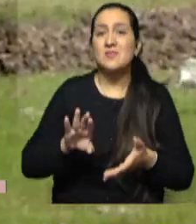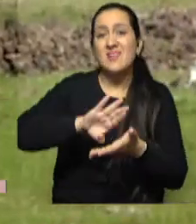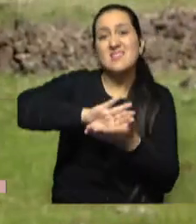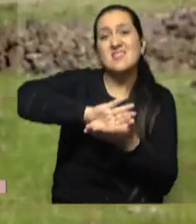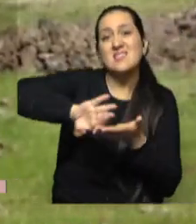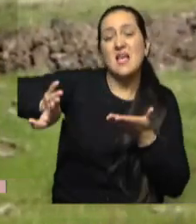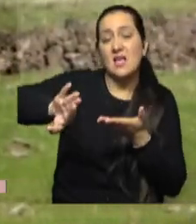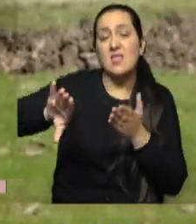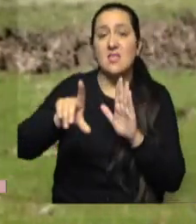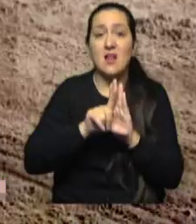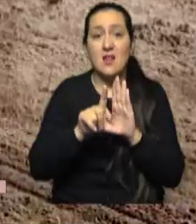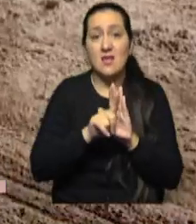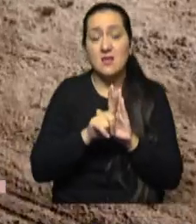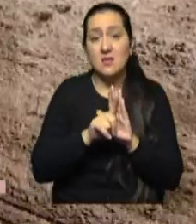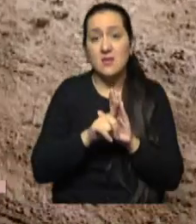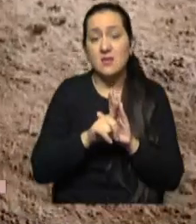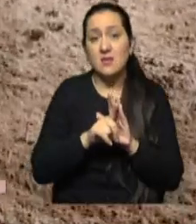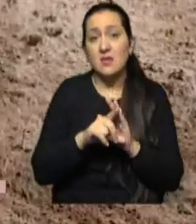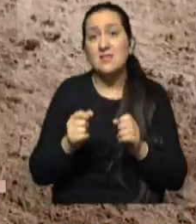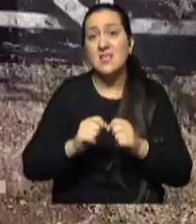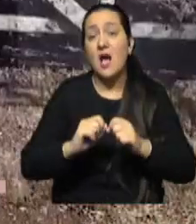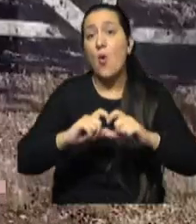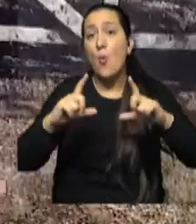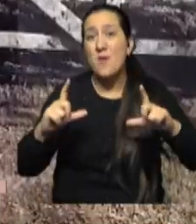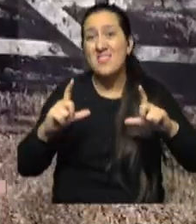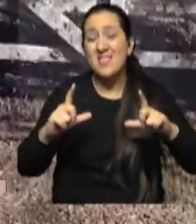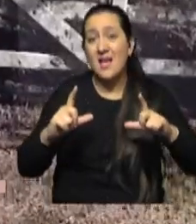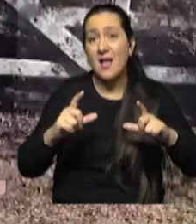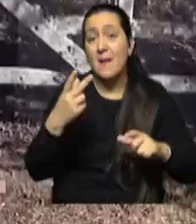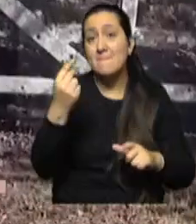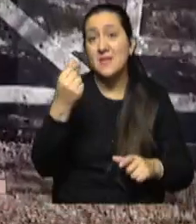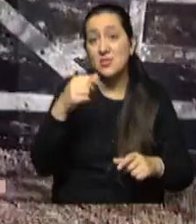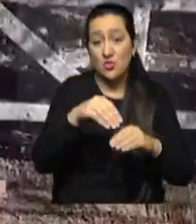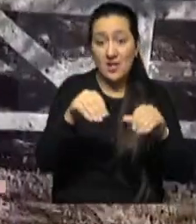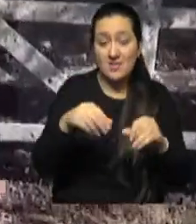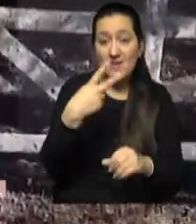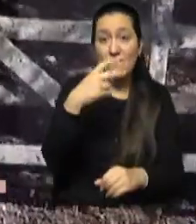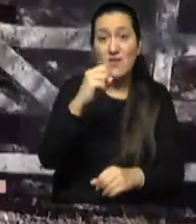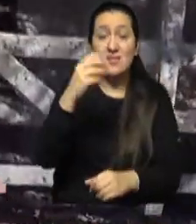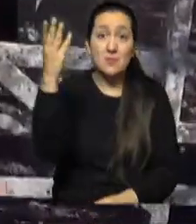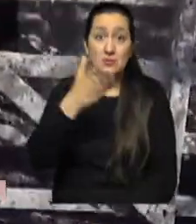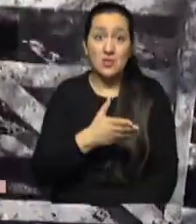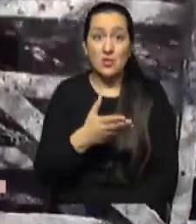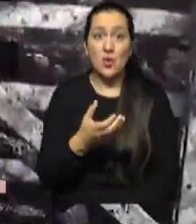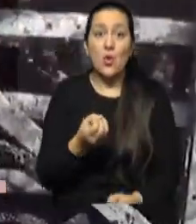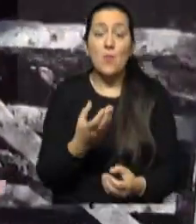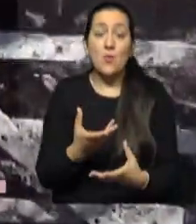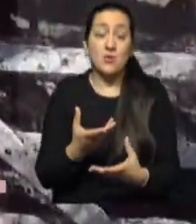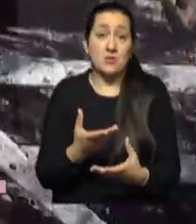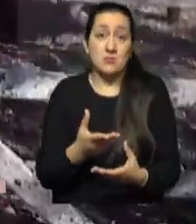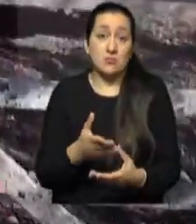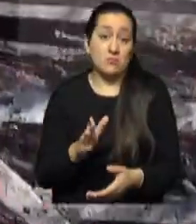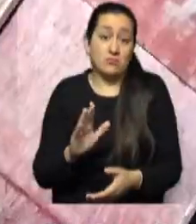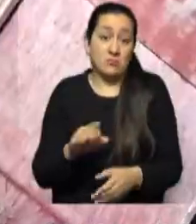de de la ley aumenta el precio de esas tierras un 20% porque al estar afectado la ley es una propiedad privada